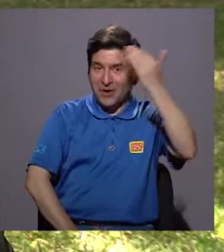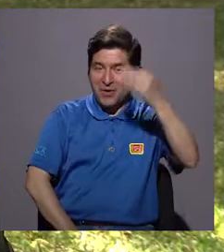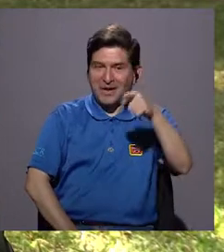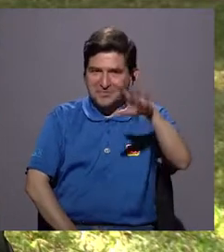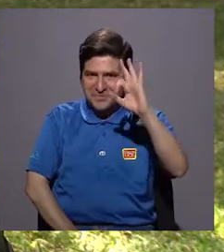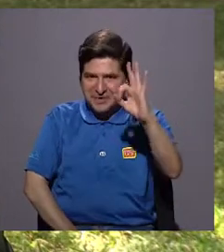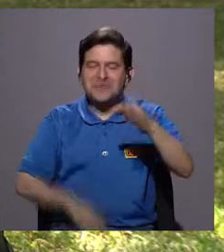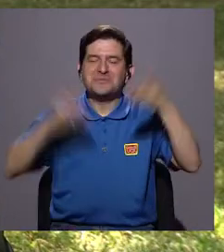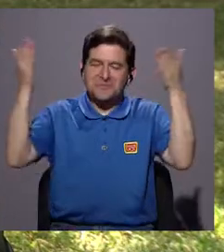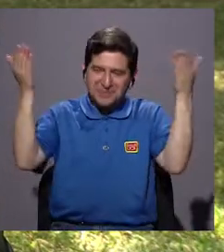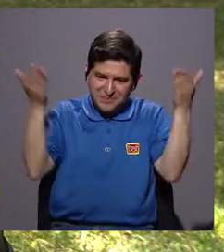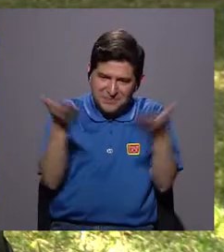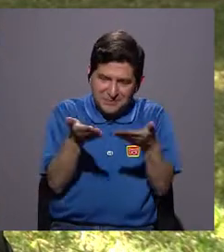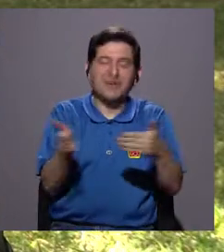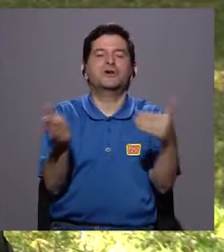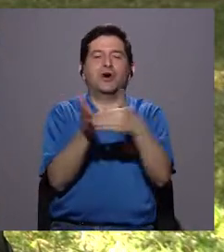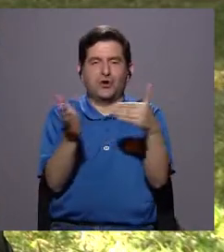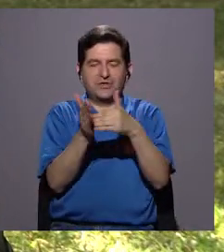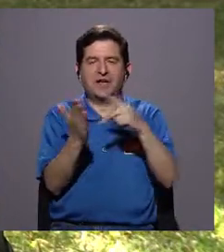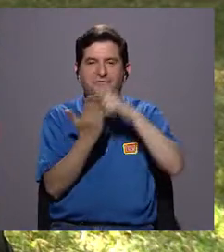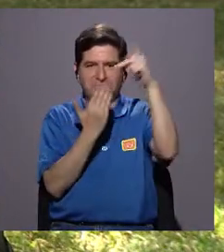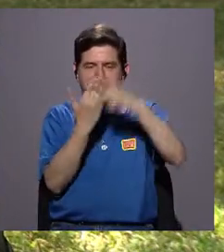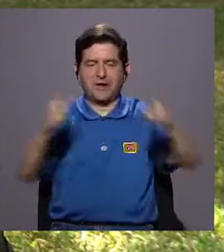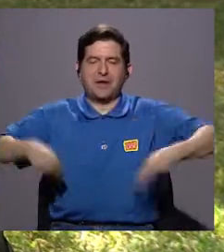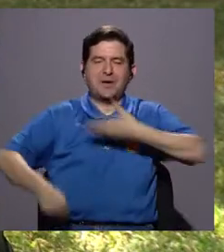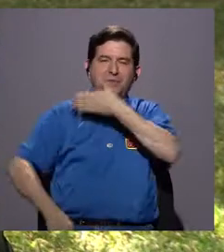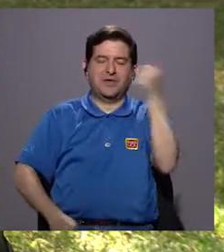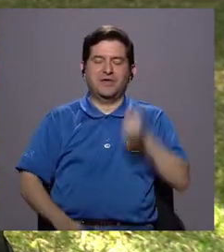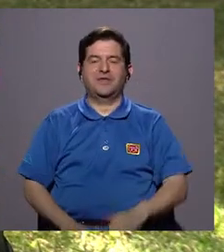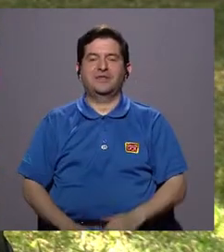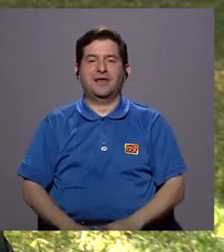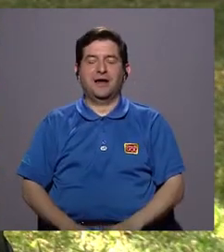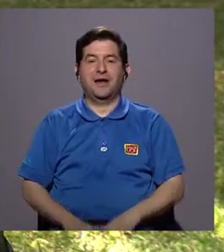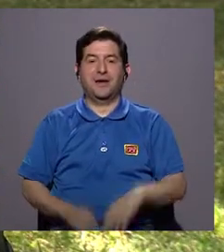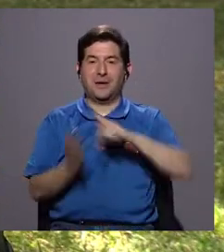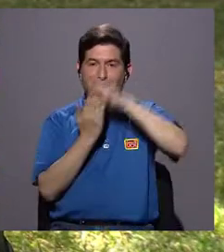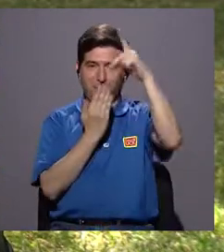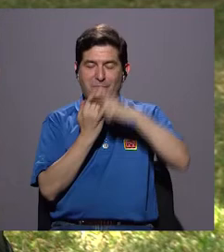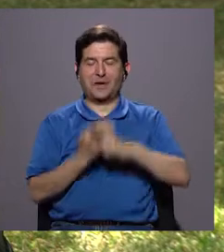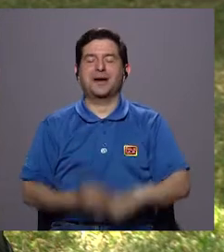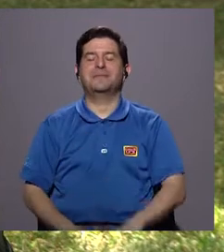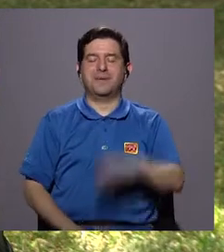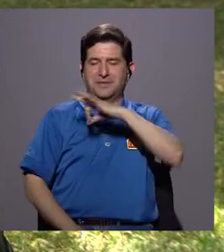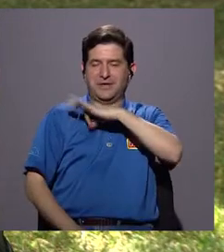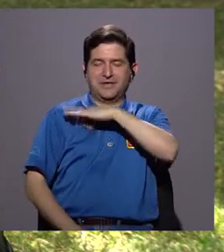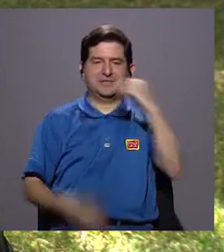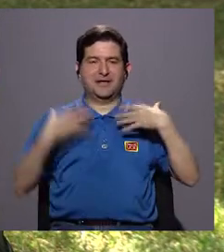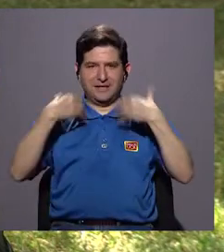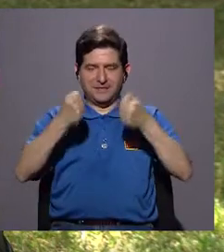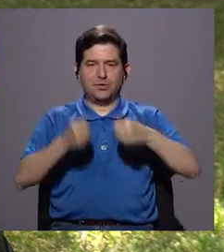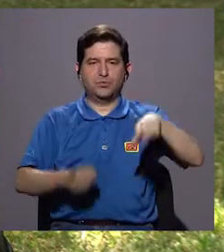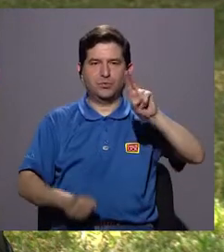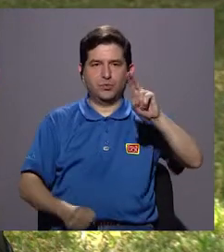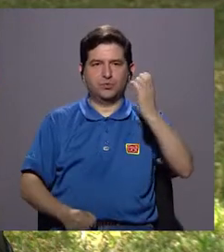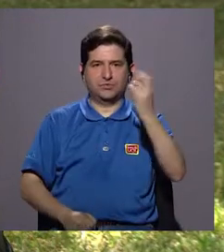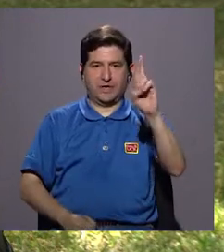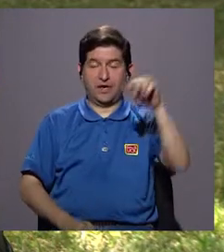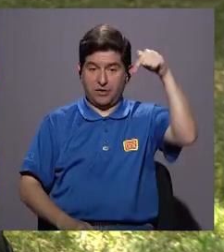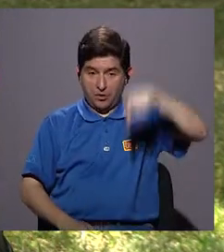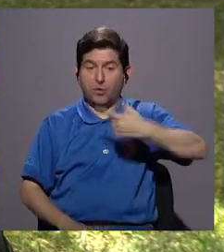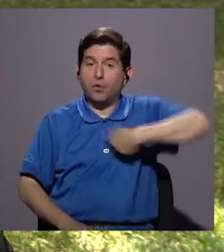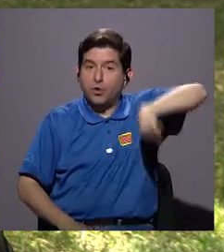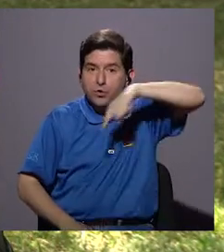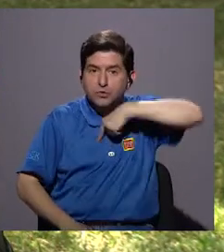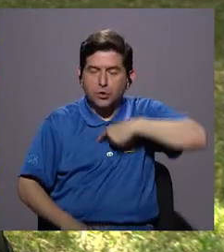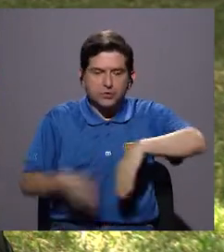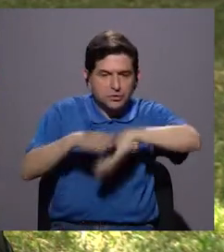Hola, ¿qué tal? Bienvenidos y bienvenidas una vez más a Vivir Mejor, la revista de bienestar de la Universidad de Costa Rica. El día de hoy nos